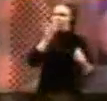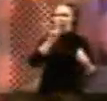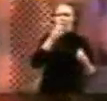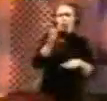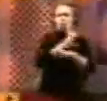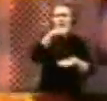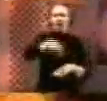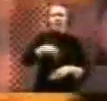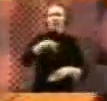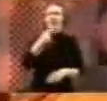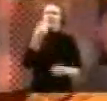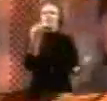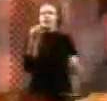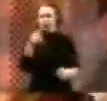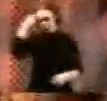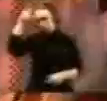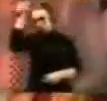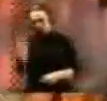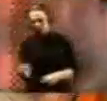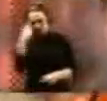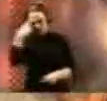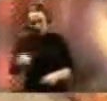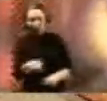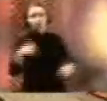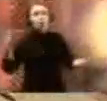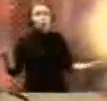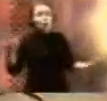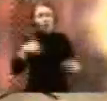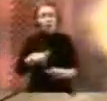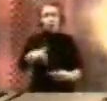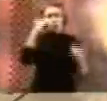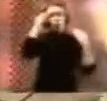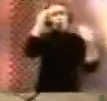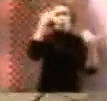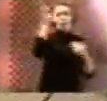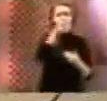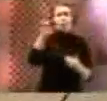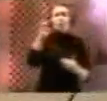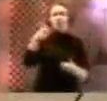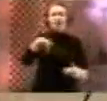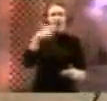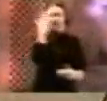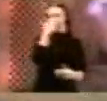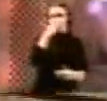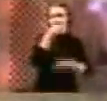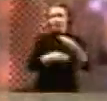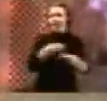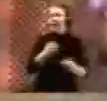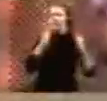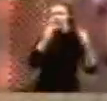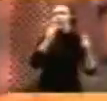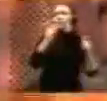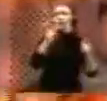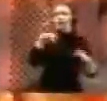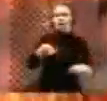Díaz, tú lo sabes, para cuando un homenaje aquí en nuestro carnaval es